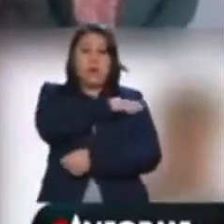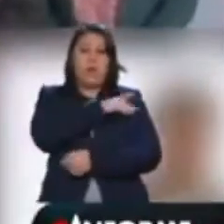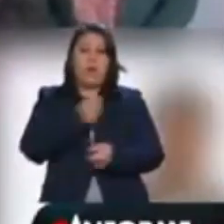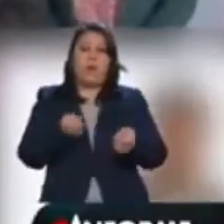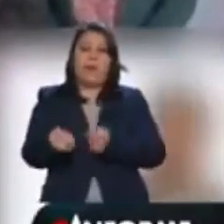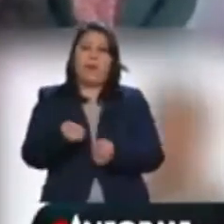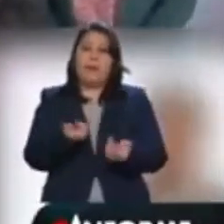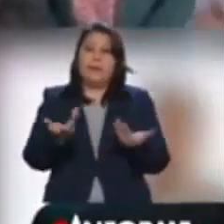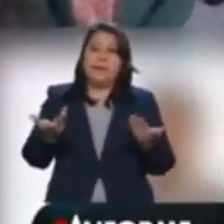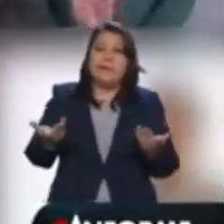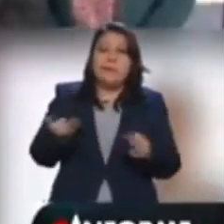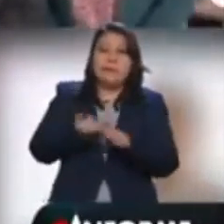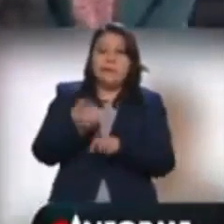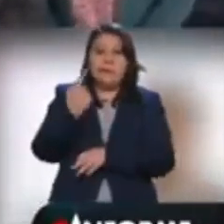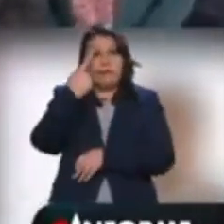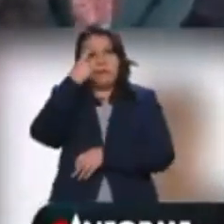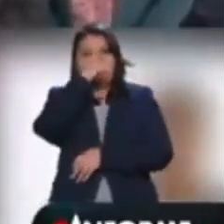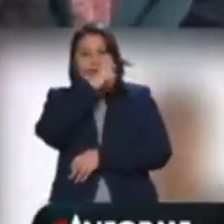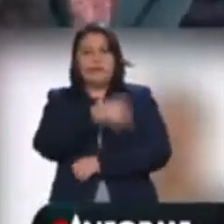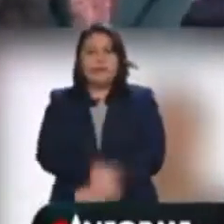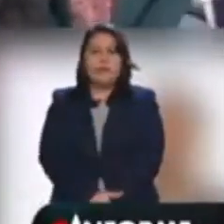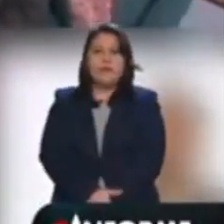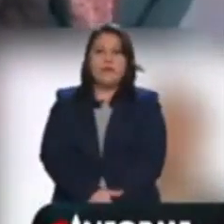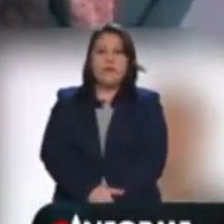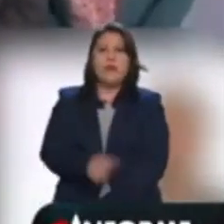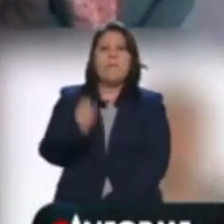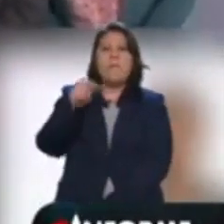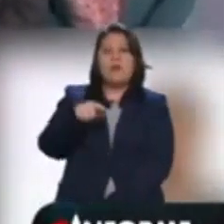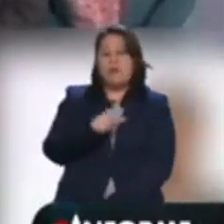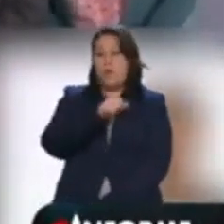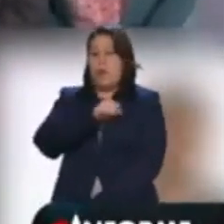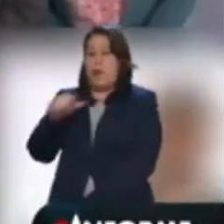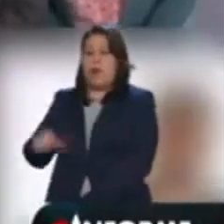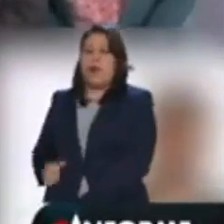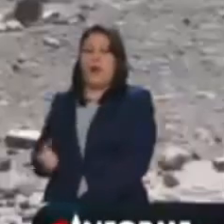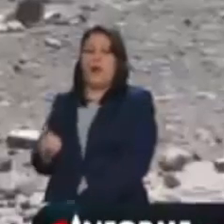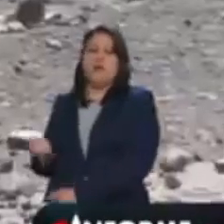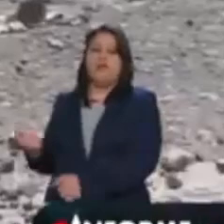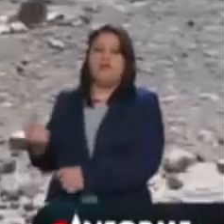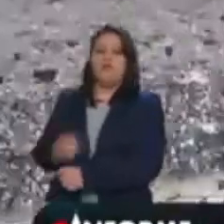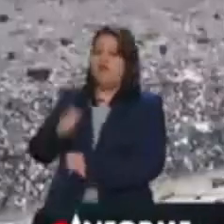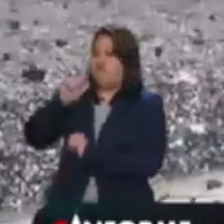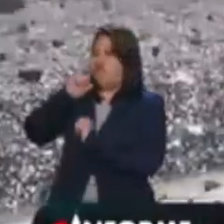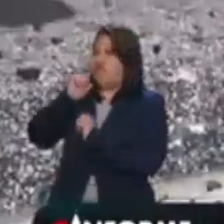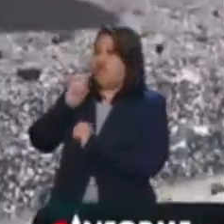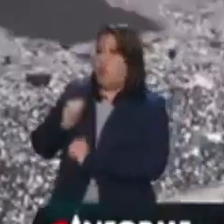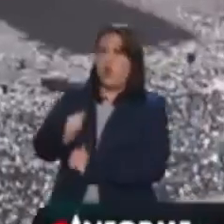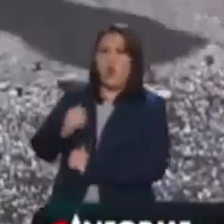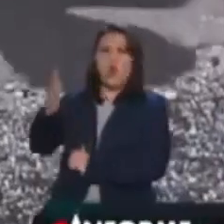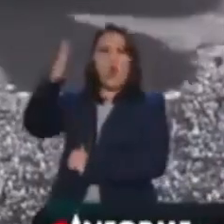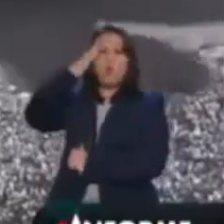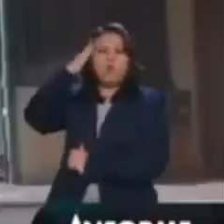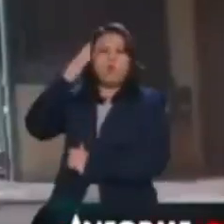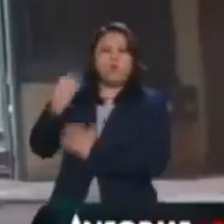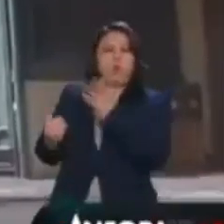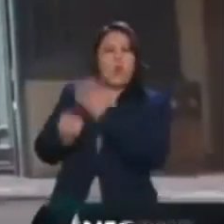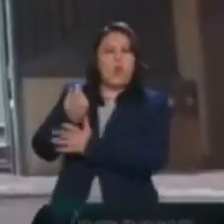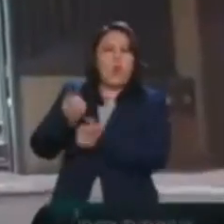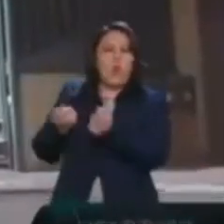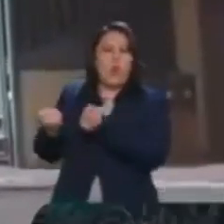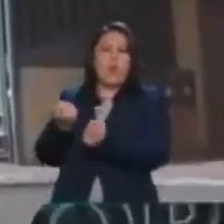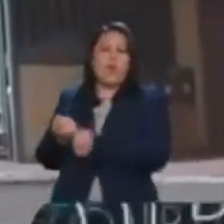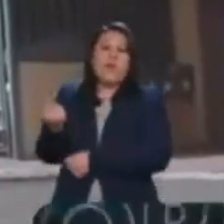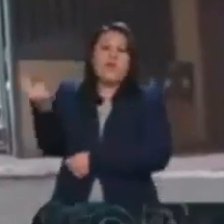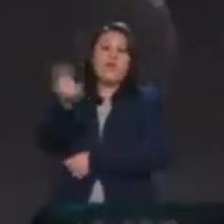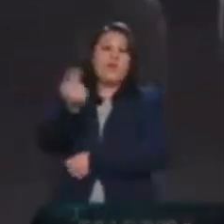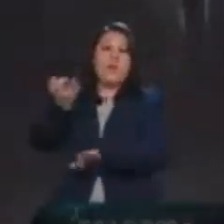Y es que desde que se supieron ganadores, los alcaldes de la oposición han reiterado en diversas ocasiones la necesidad de